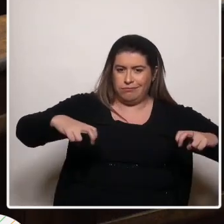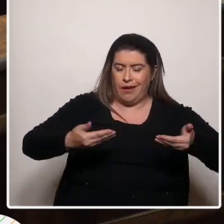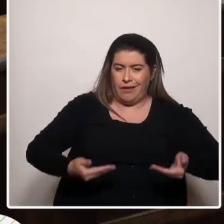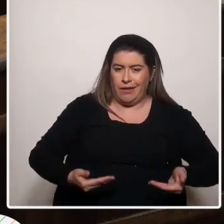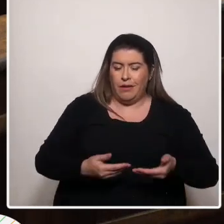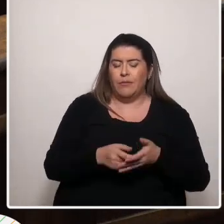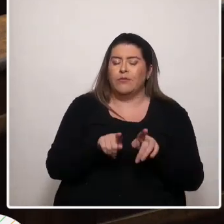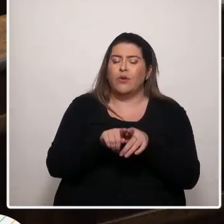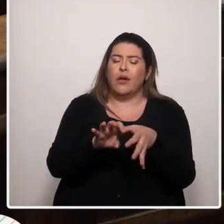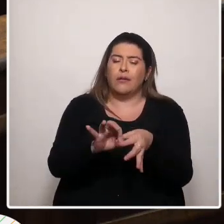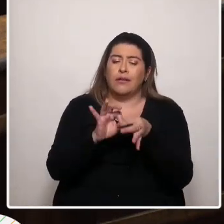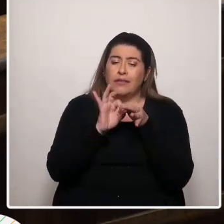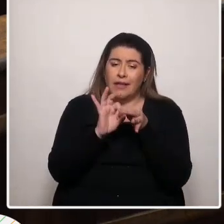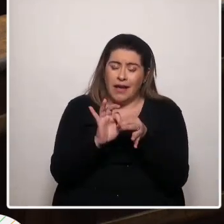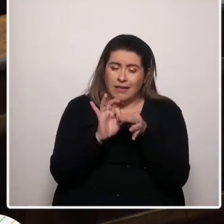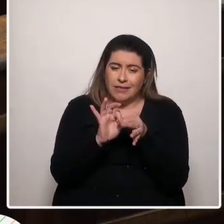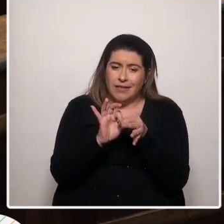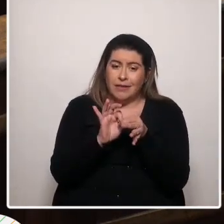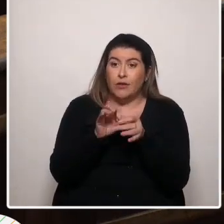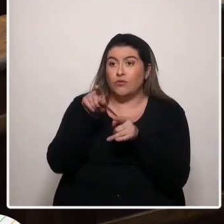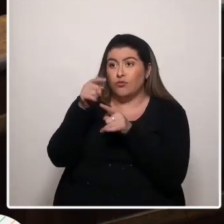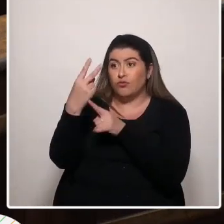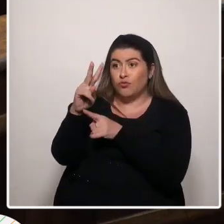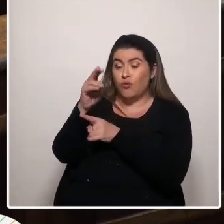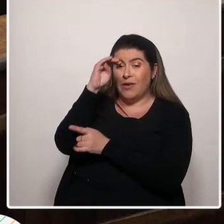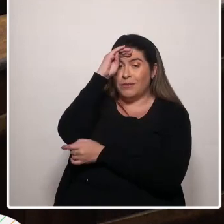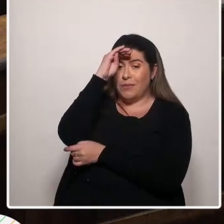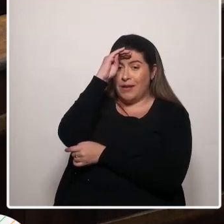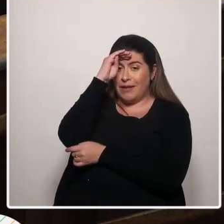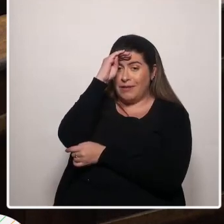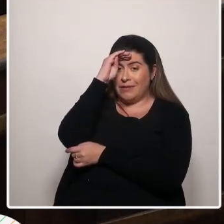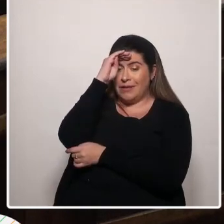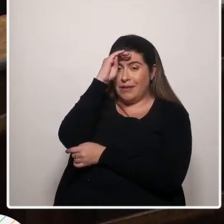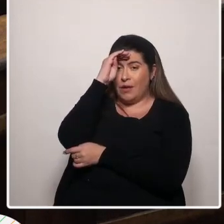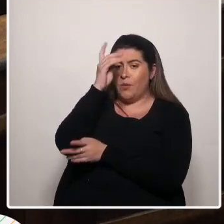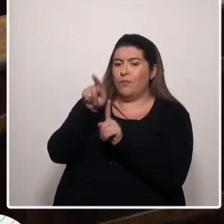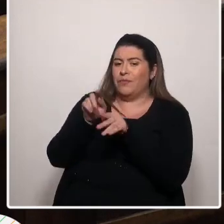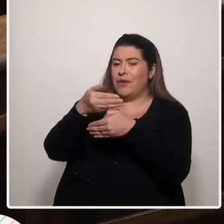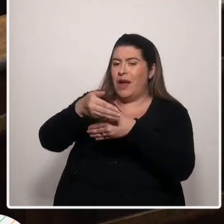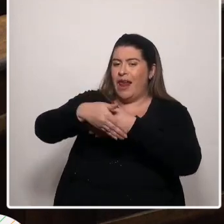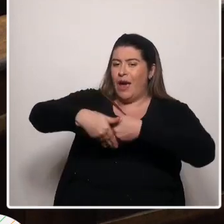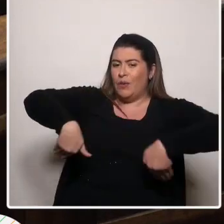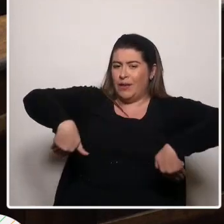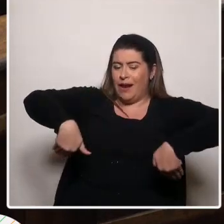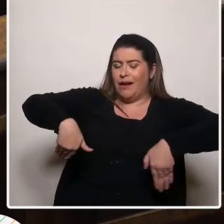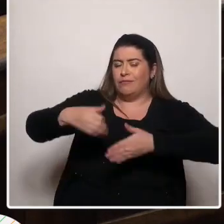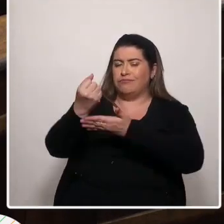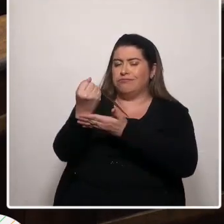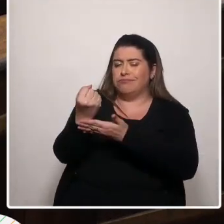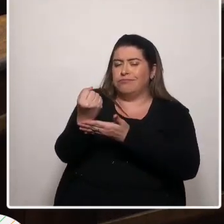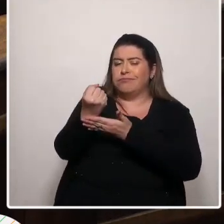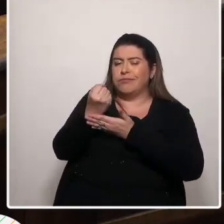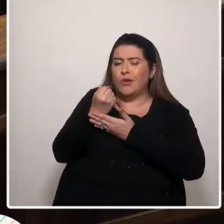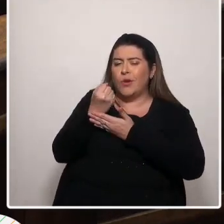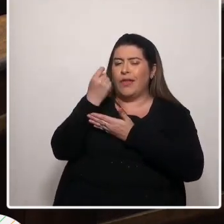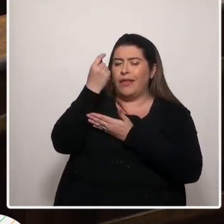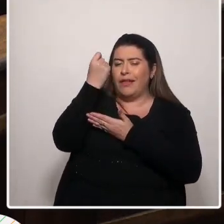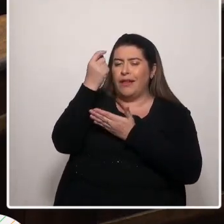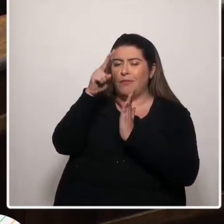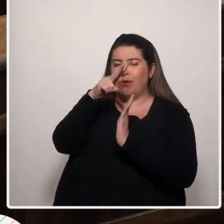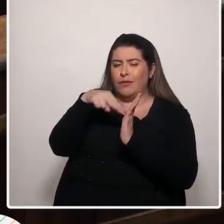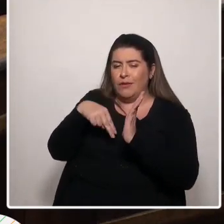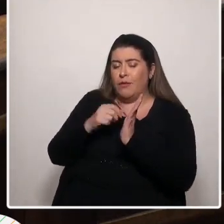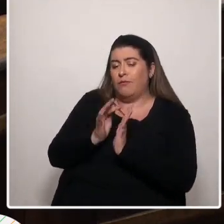yo agradecería siempre que desde su experiencia e imparcialidad nos brinde las interpretaciones en el